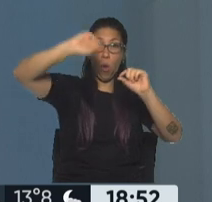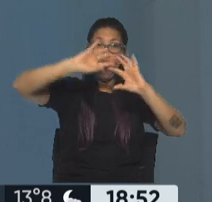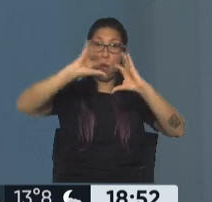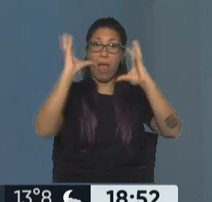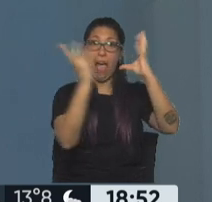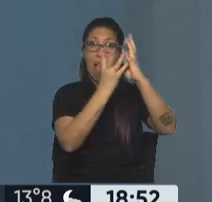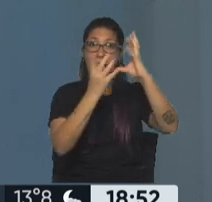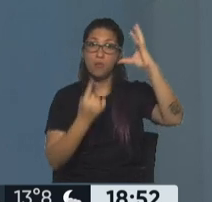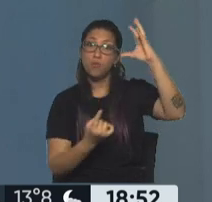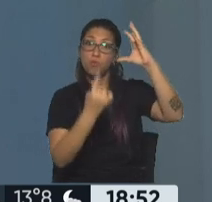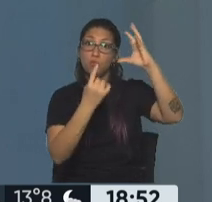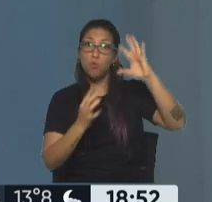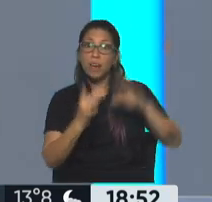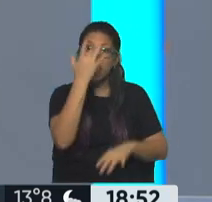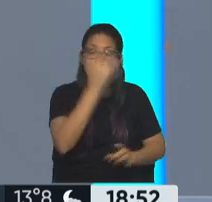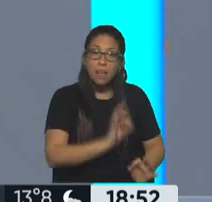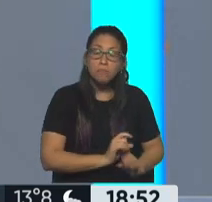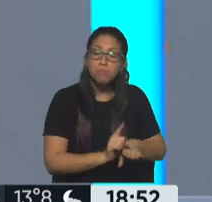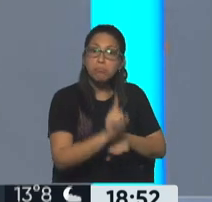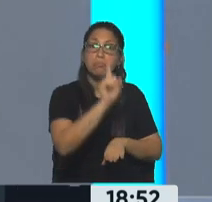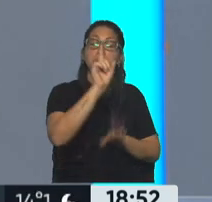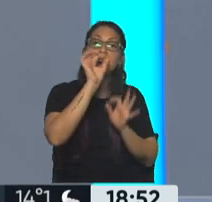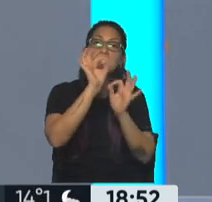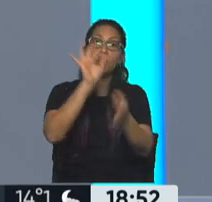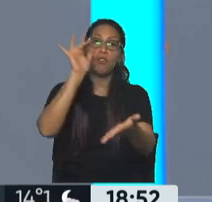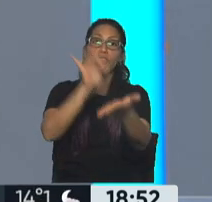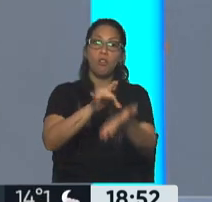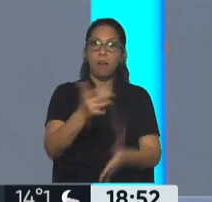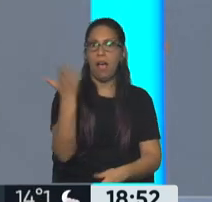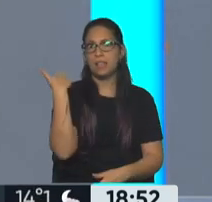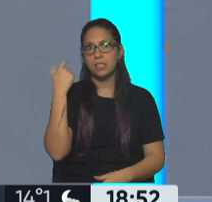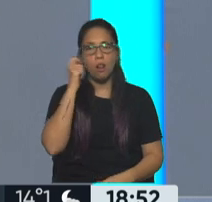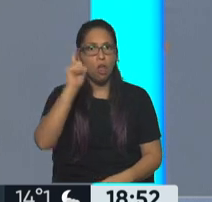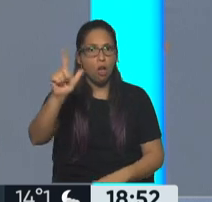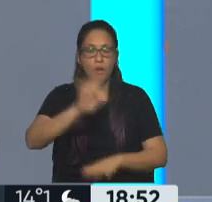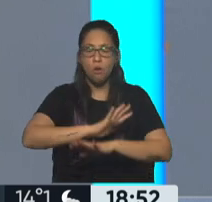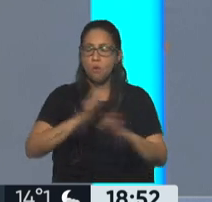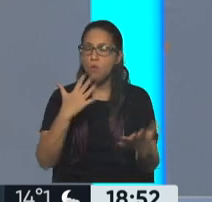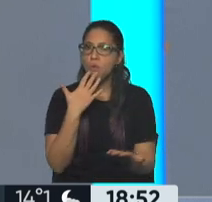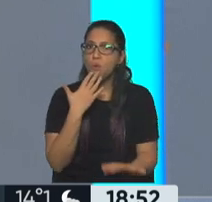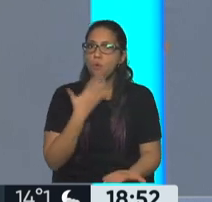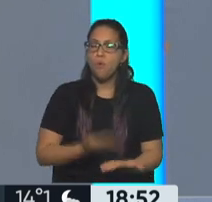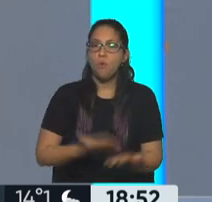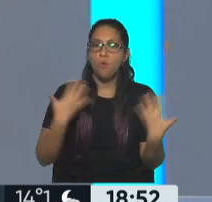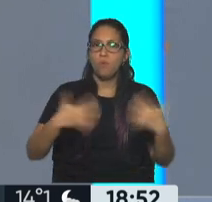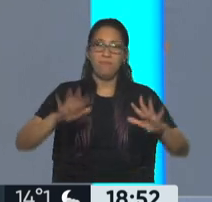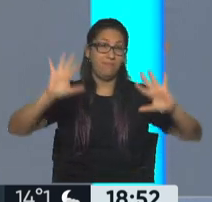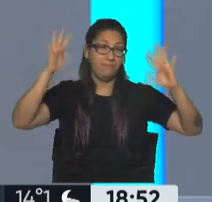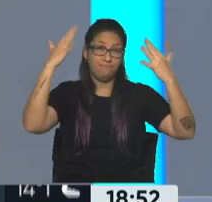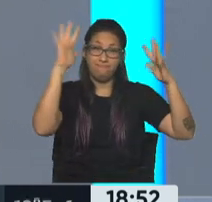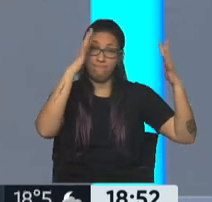nuestro satélite contanos Bueno sí se produjo ayer un éxito enorme celebrado por